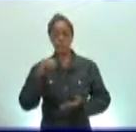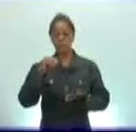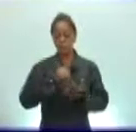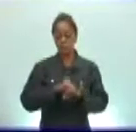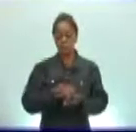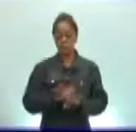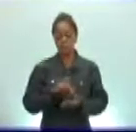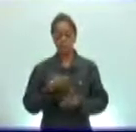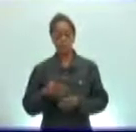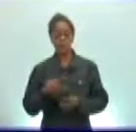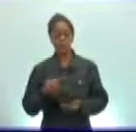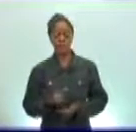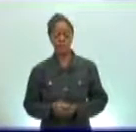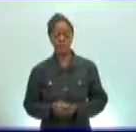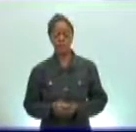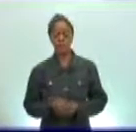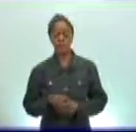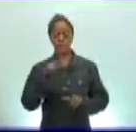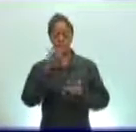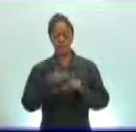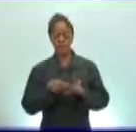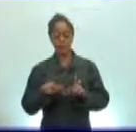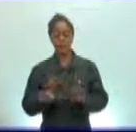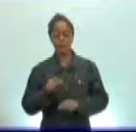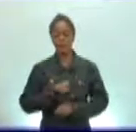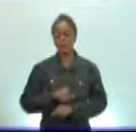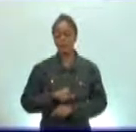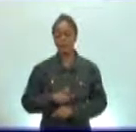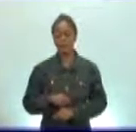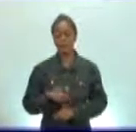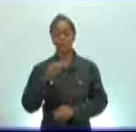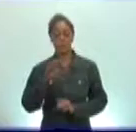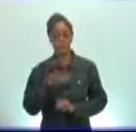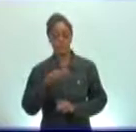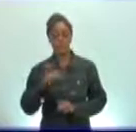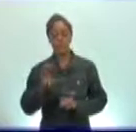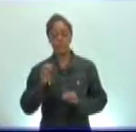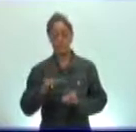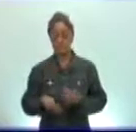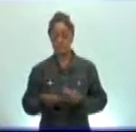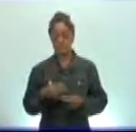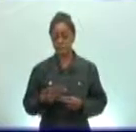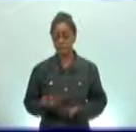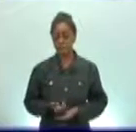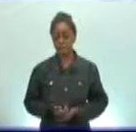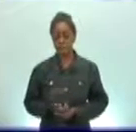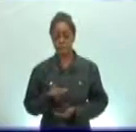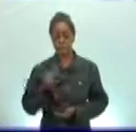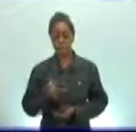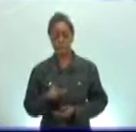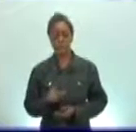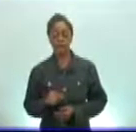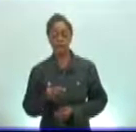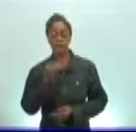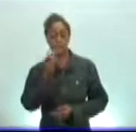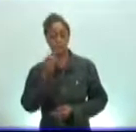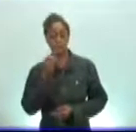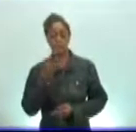los hechos en la línea del tiempo, en la fecha en que ocurrieron, y esto te va a